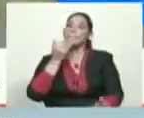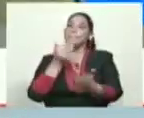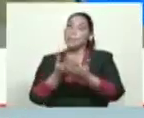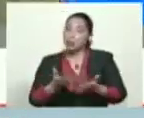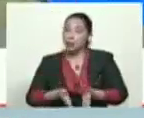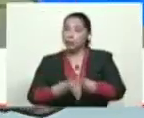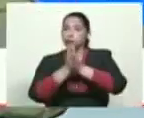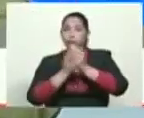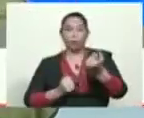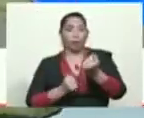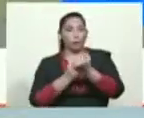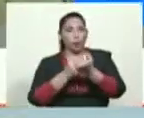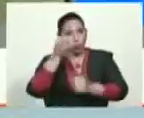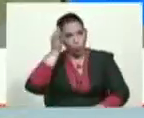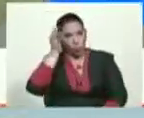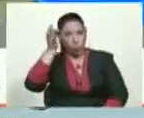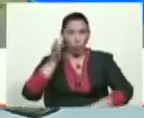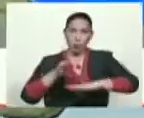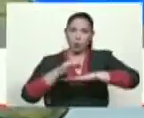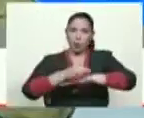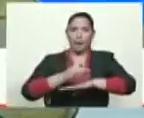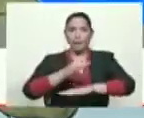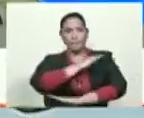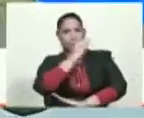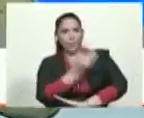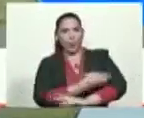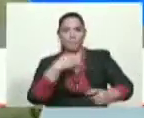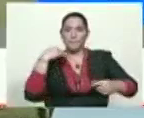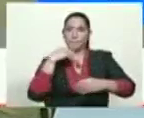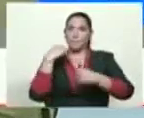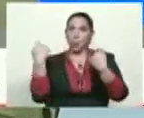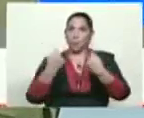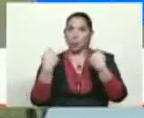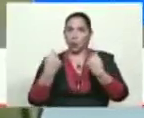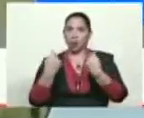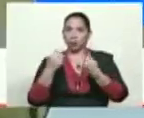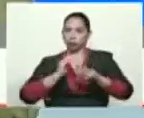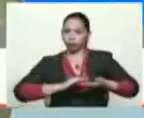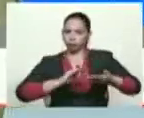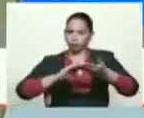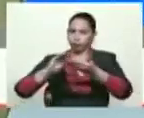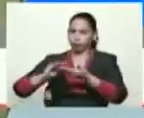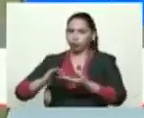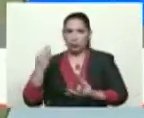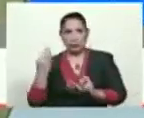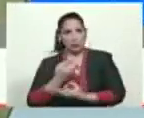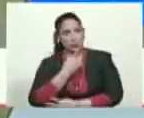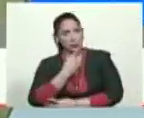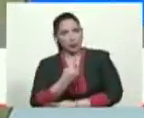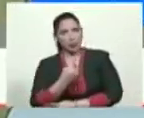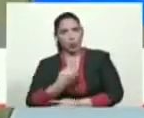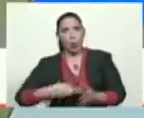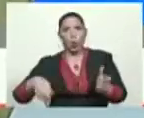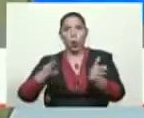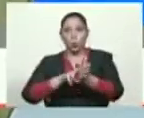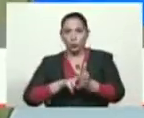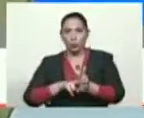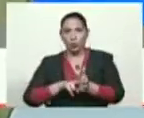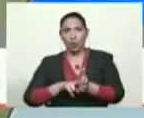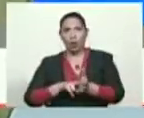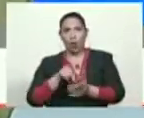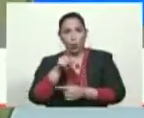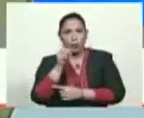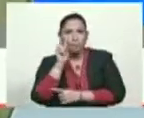apoyo a los concejales al poder popular para resolver yo siempre lo digo y lo repito usted es un